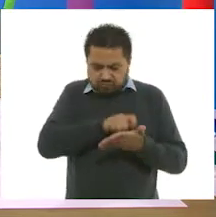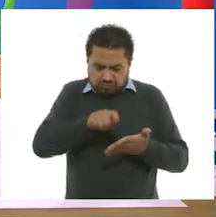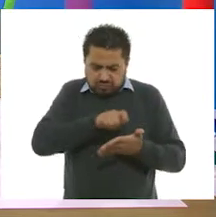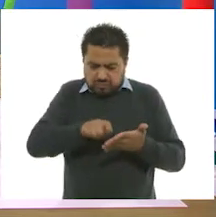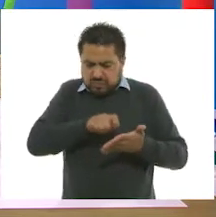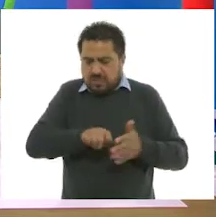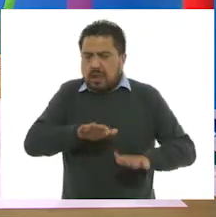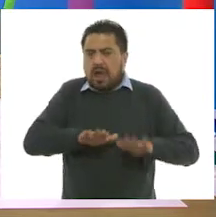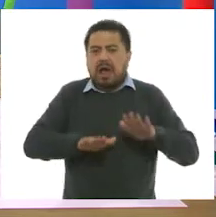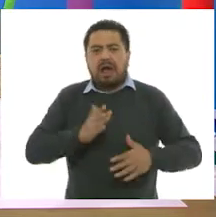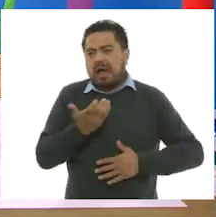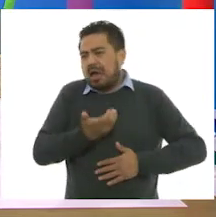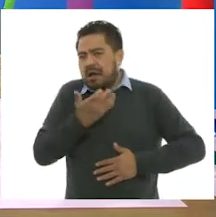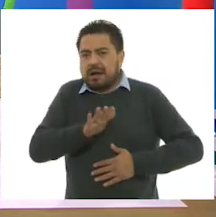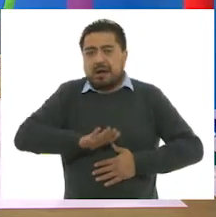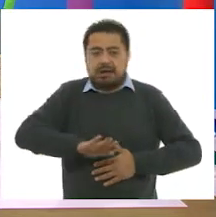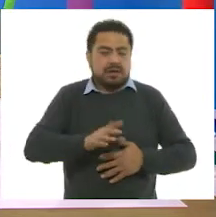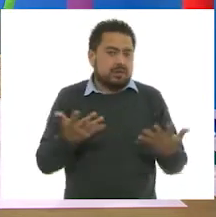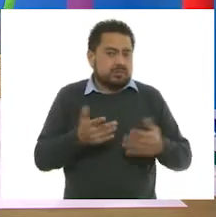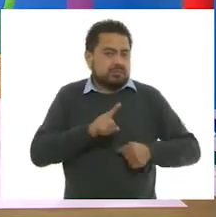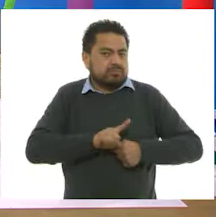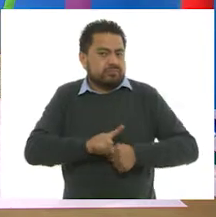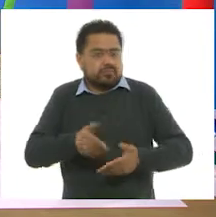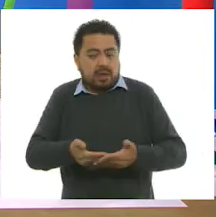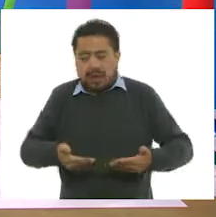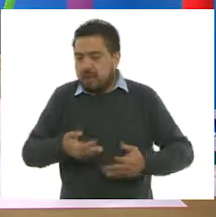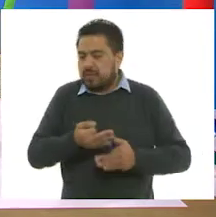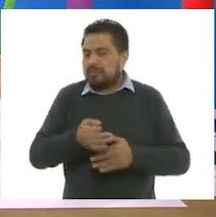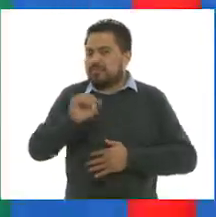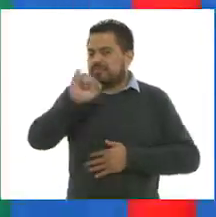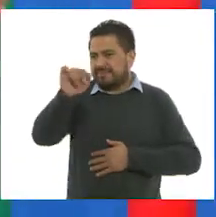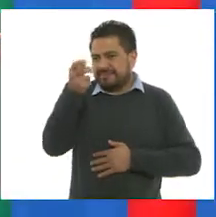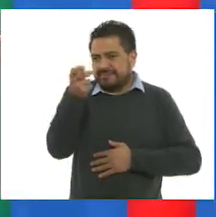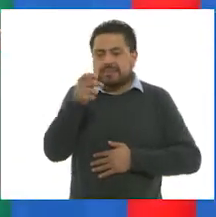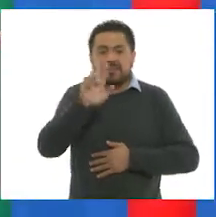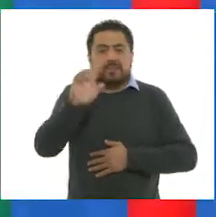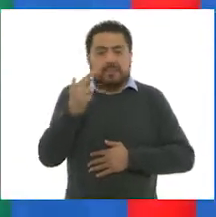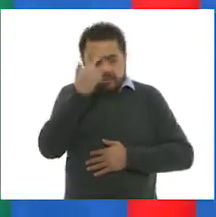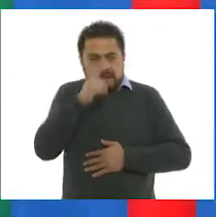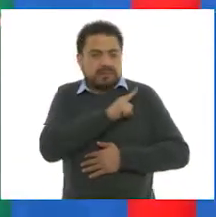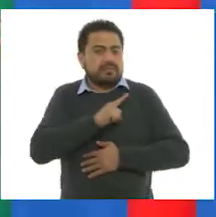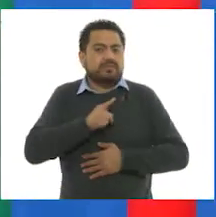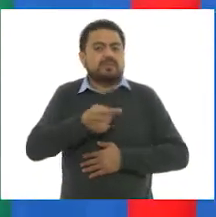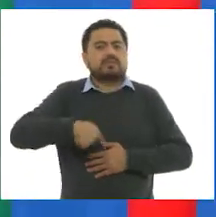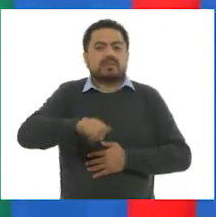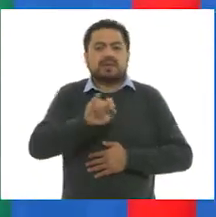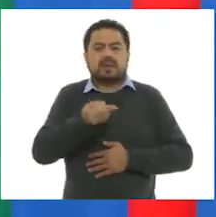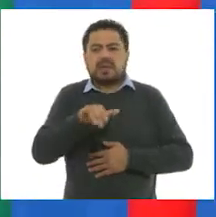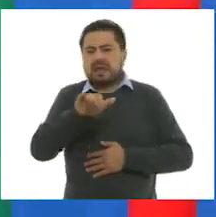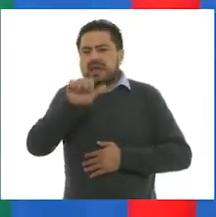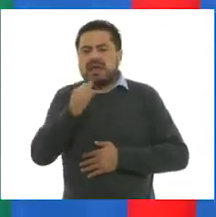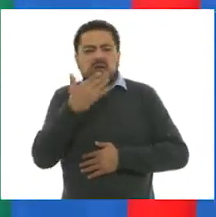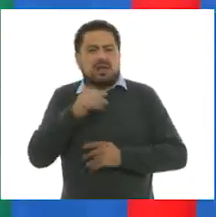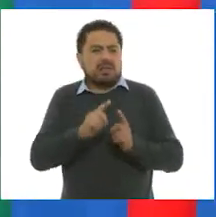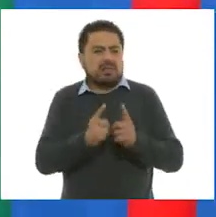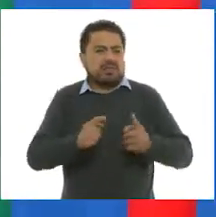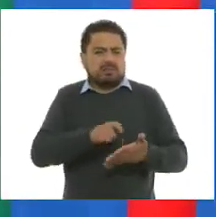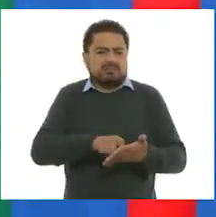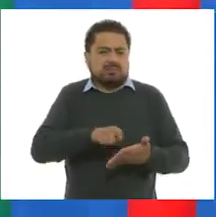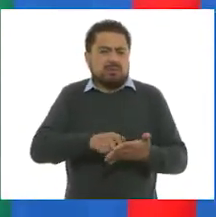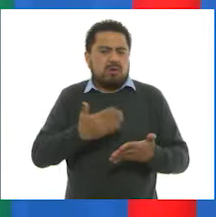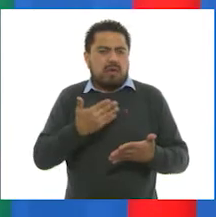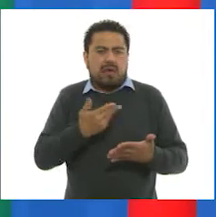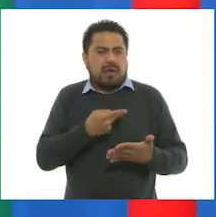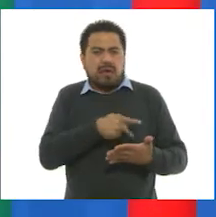como a veces lo hacemos en nuestros días. Efectivamente, Jenny. Recordemos que los incas no desarrollaron la escritura